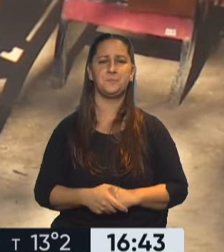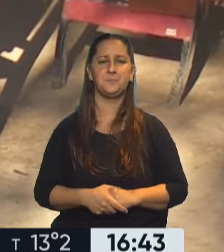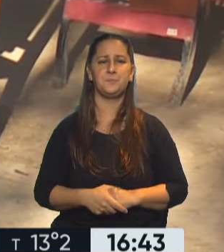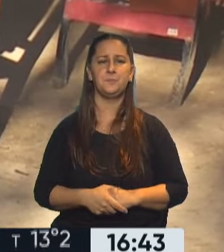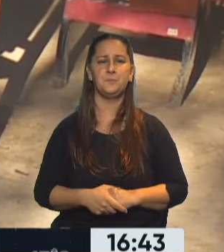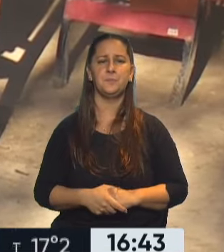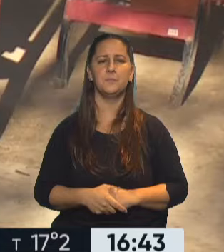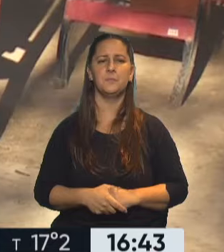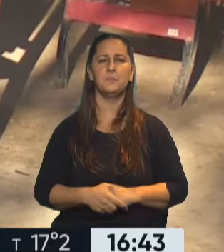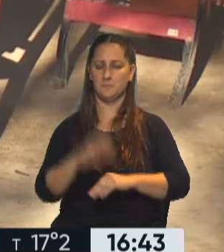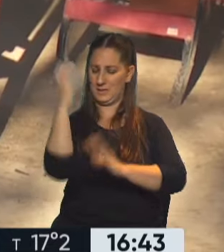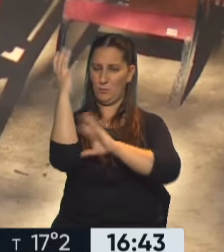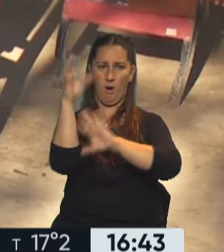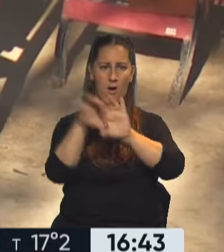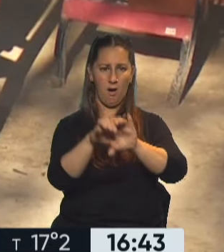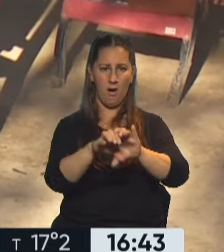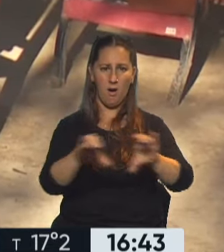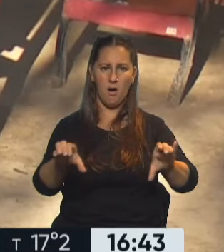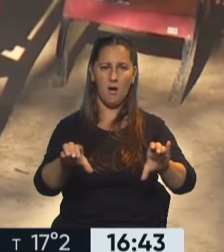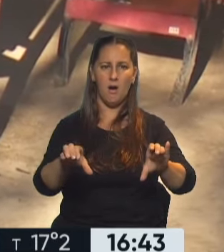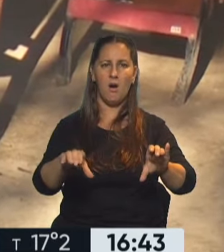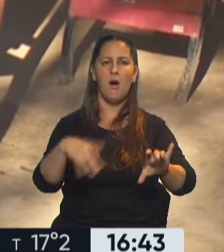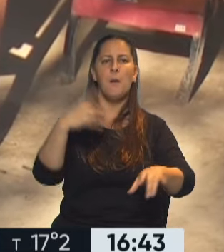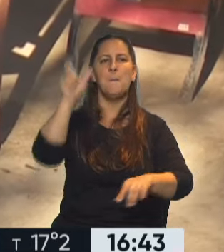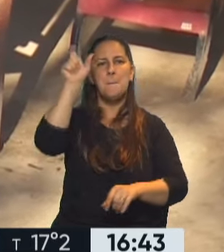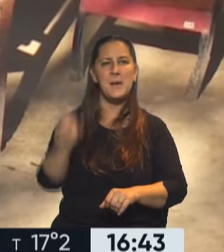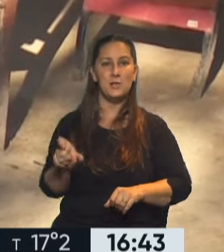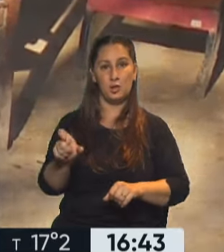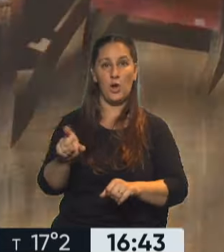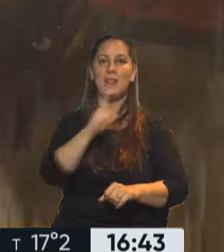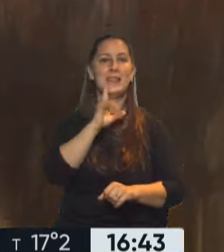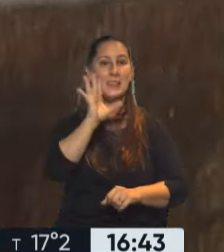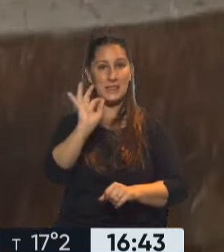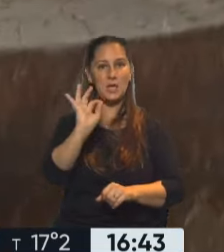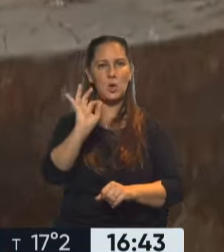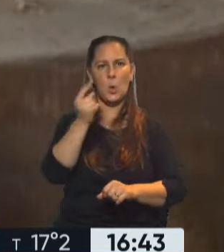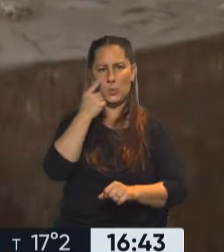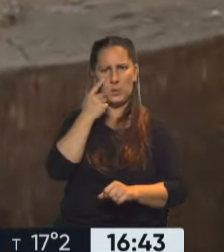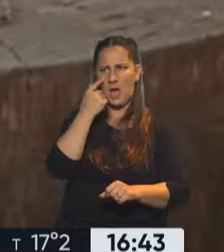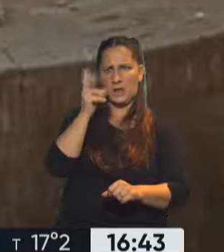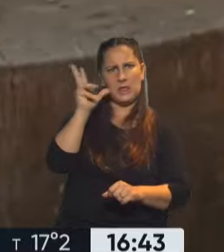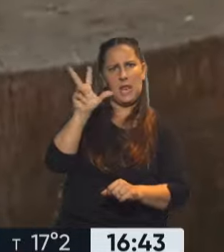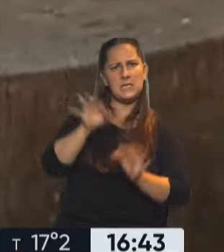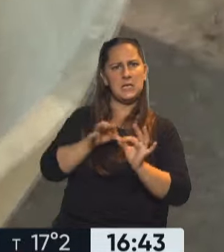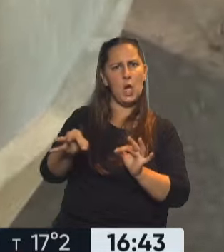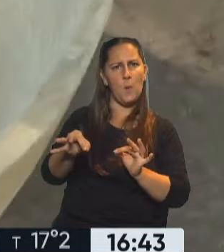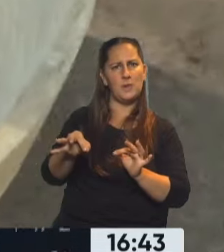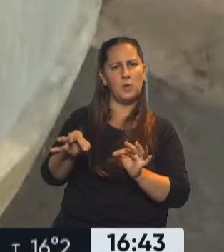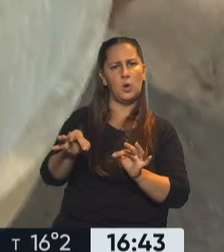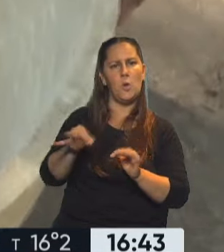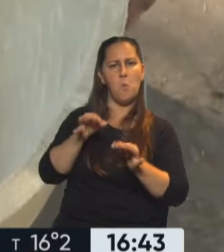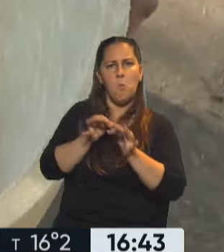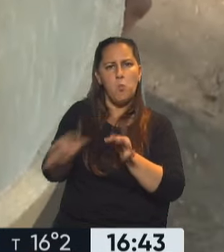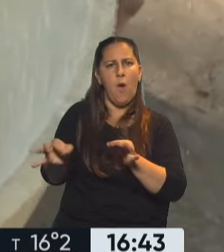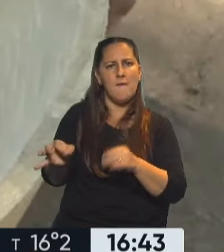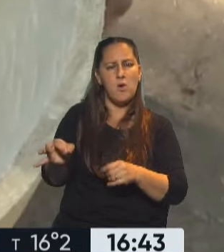bueno, encontramos el tronco de ceibo, pero el que hacía bombo vivía, el hermano de mi papá, el tío Polo, vivía de aquí a 3 kilómetros, en Guaycondo, en el pueblo.